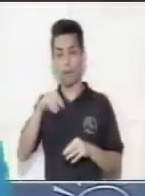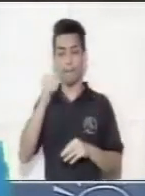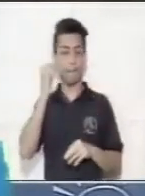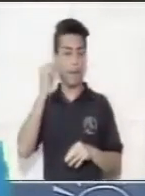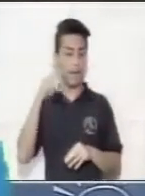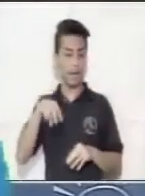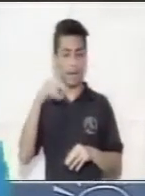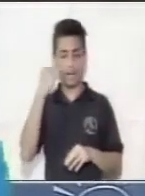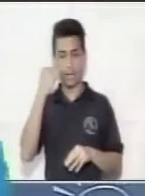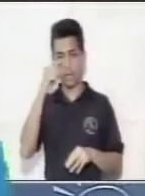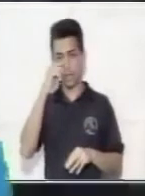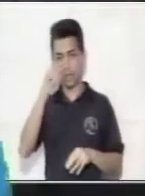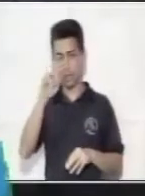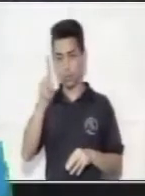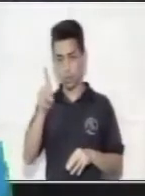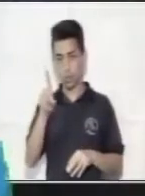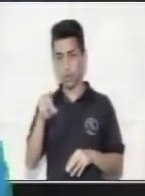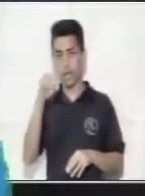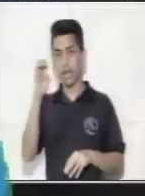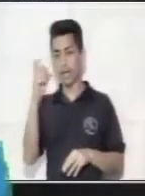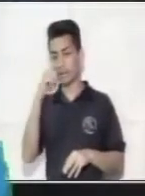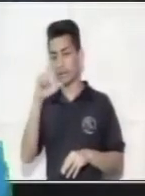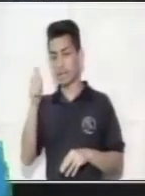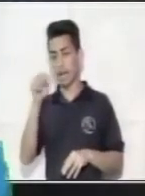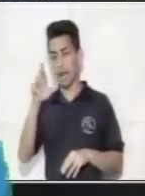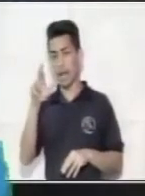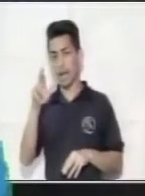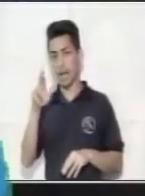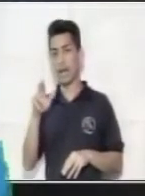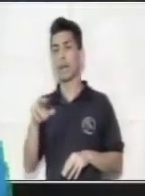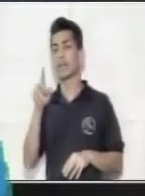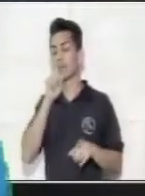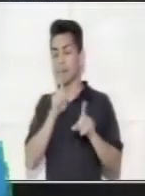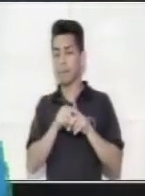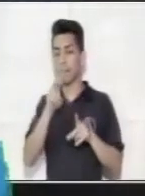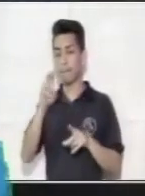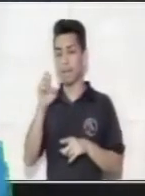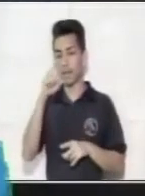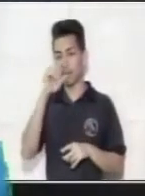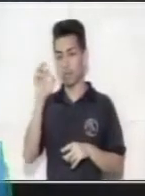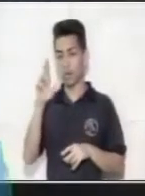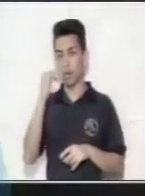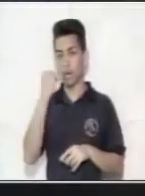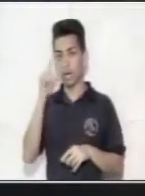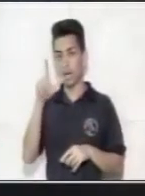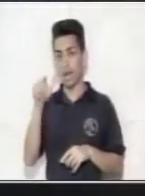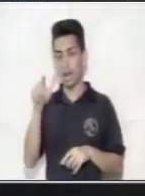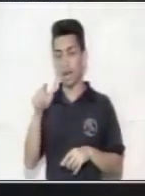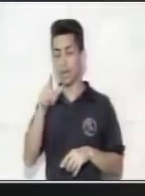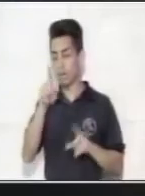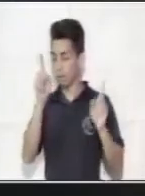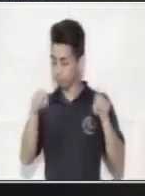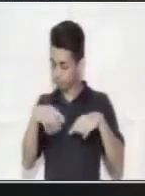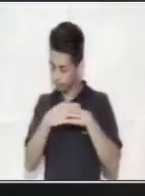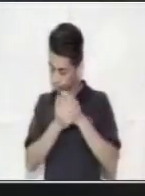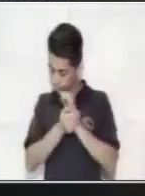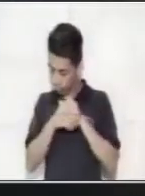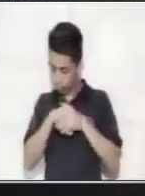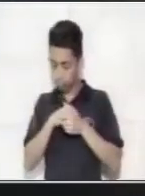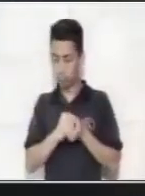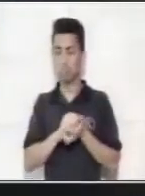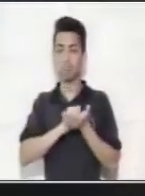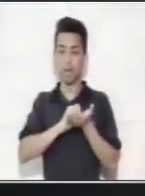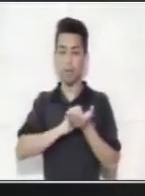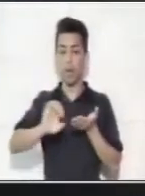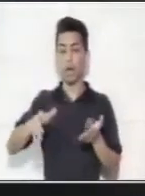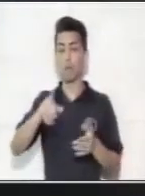vectorial y magnitud escalar. Siempre te recomendamos lavarte las manos con agua y jabón. Y si no